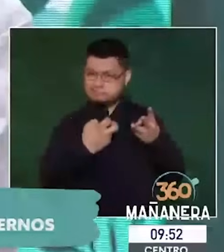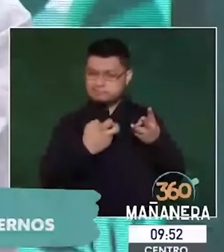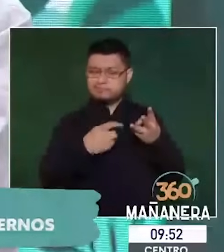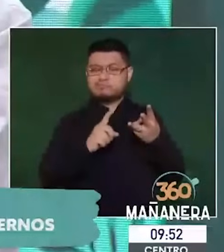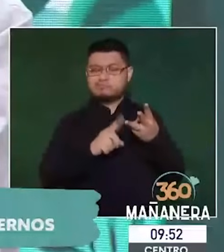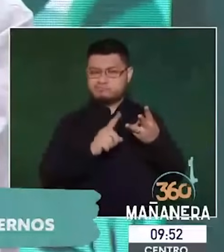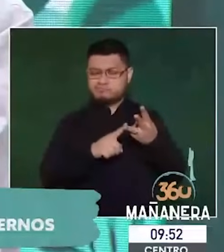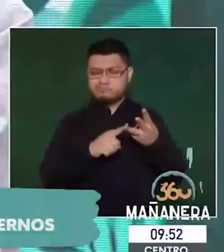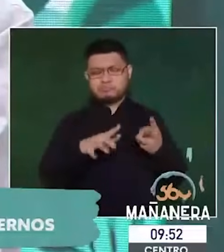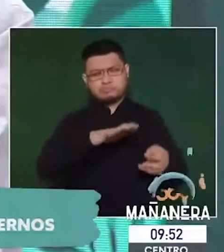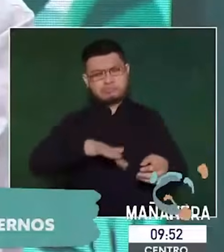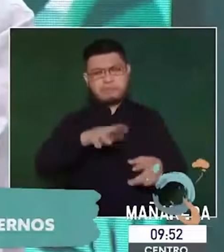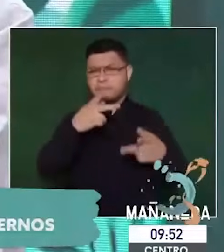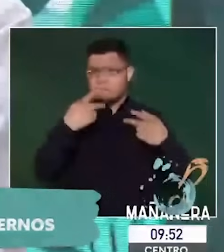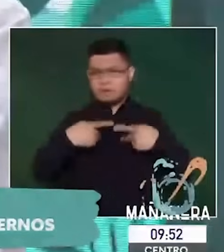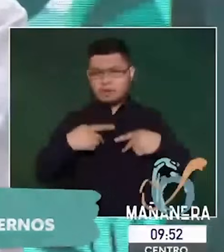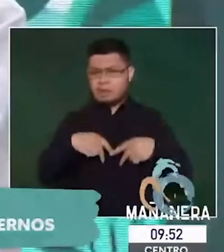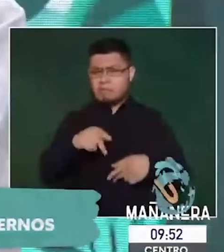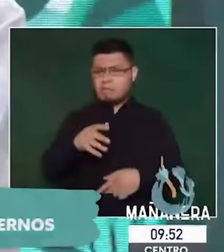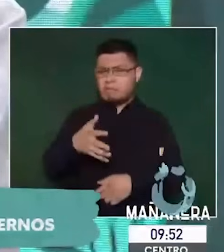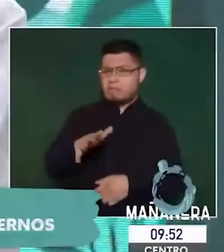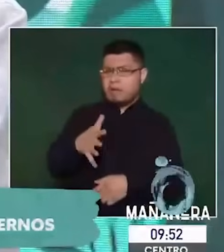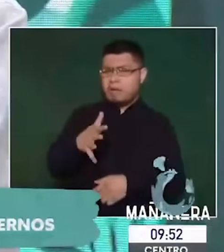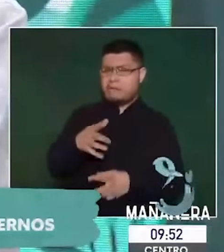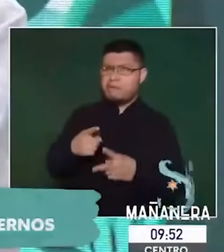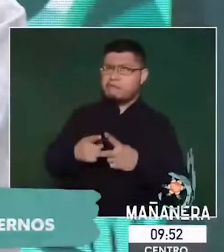llegaron a contratarse